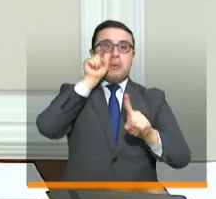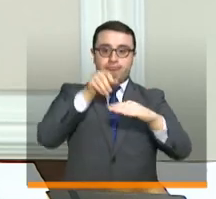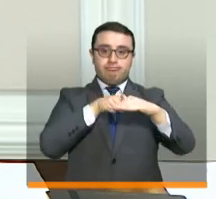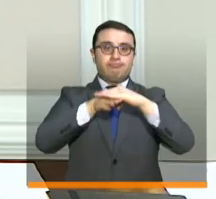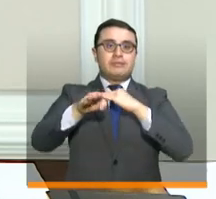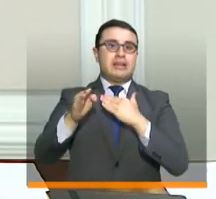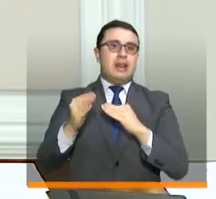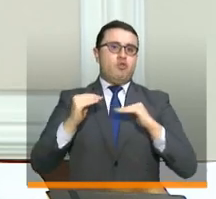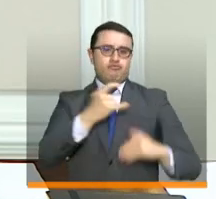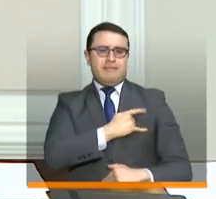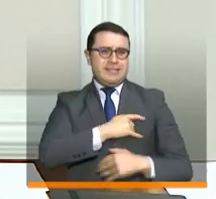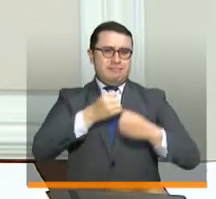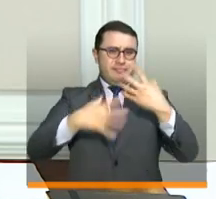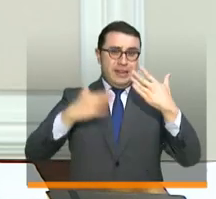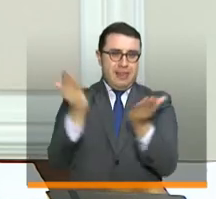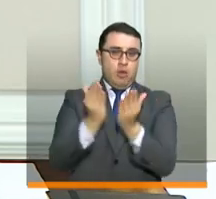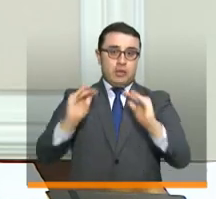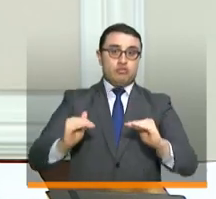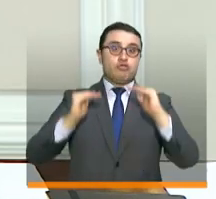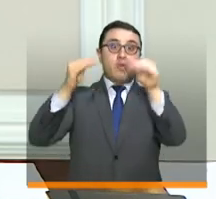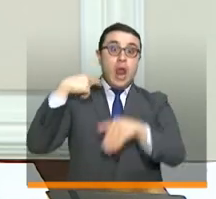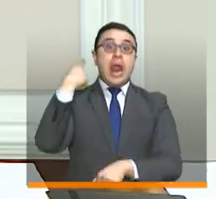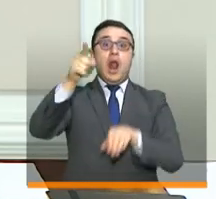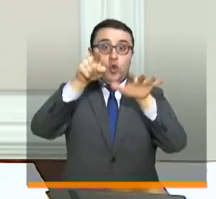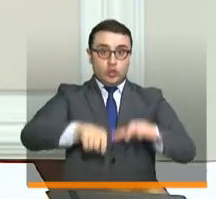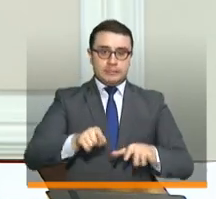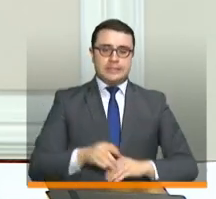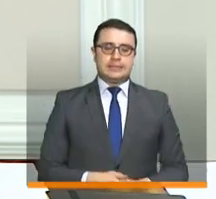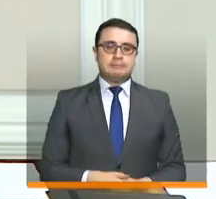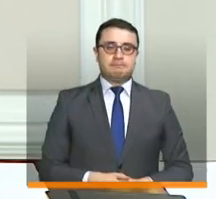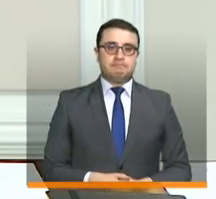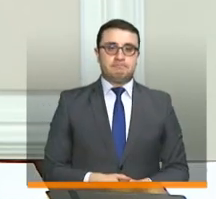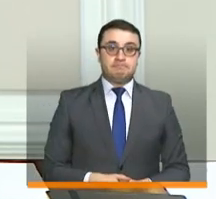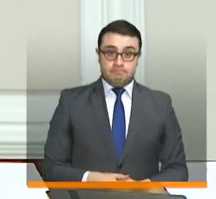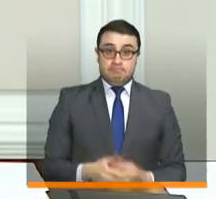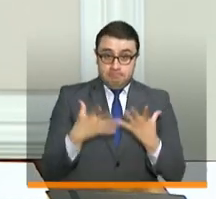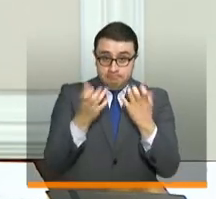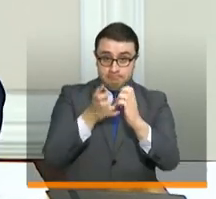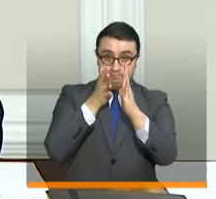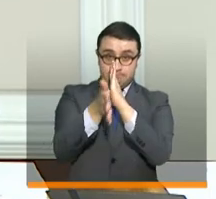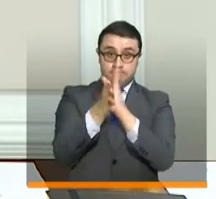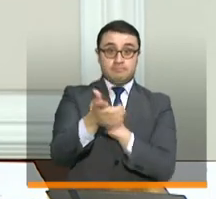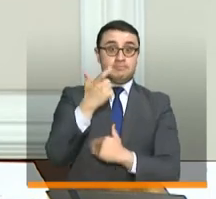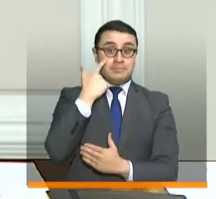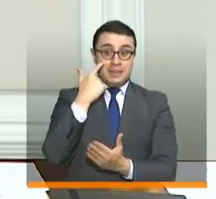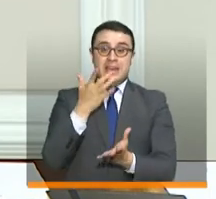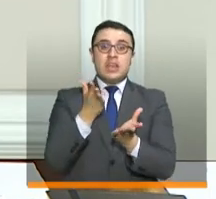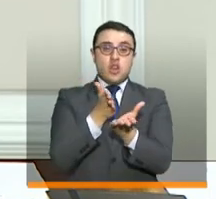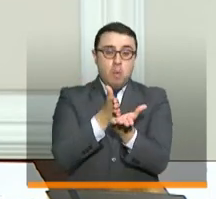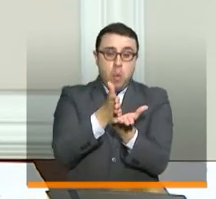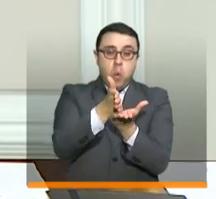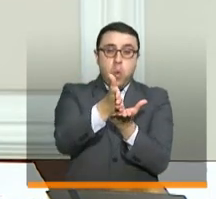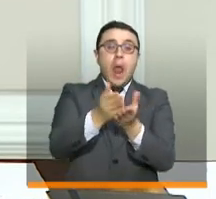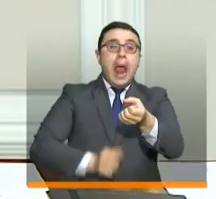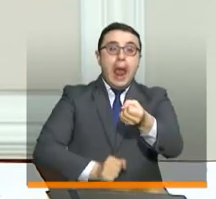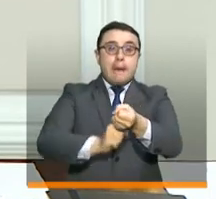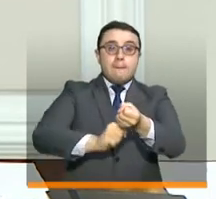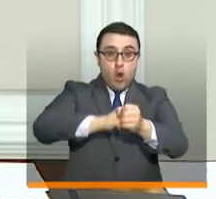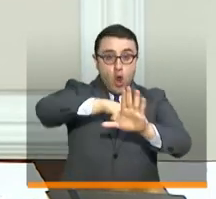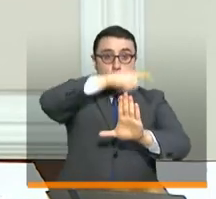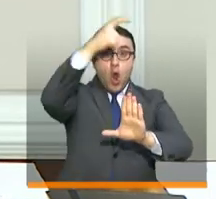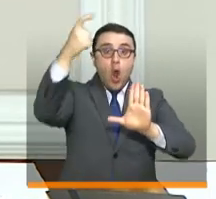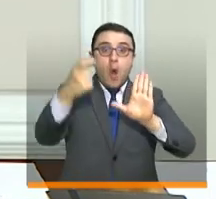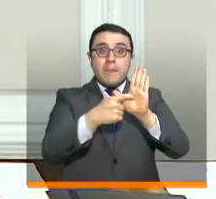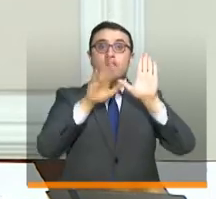el próximo semestre. Y algo que también quiero destacar, las líneas de apoyo integral al sector.